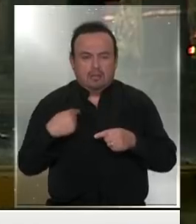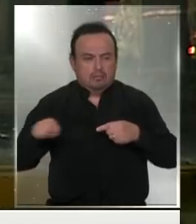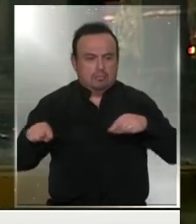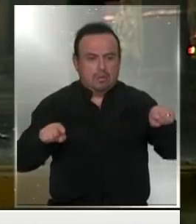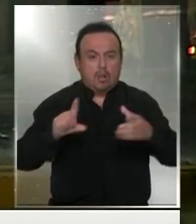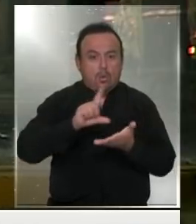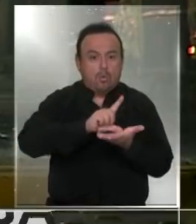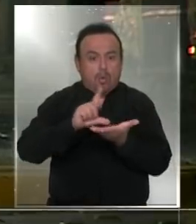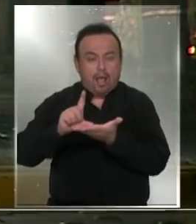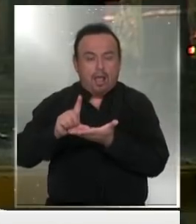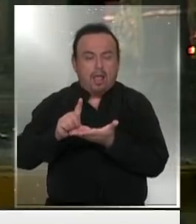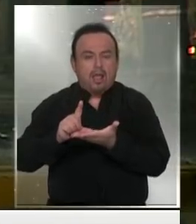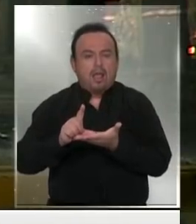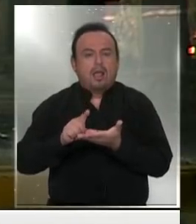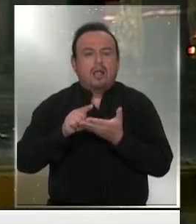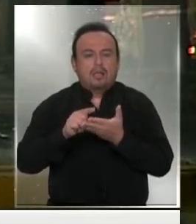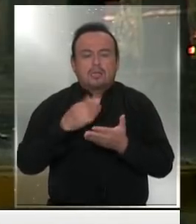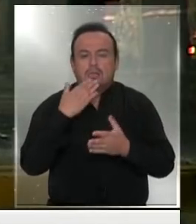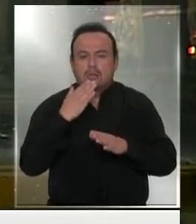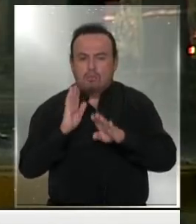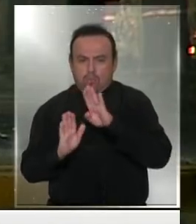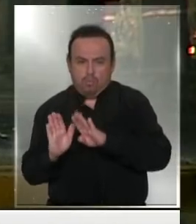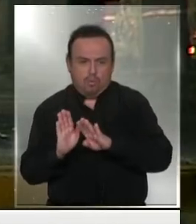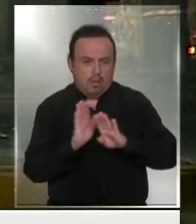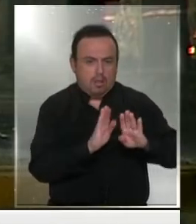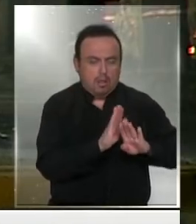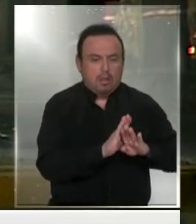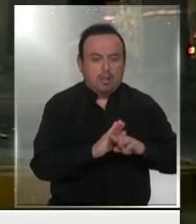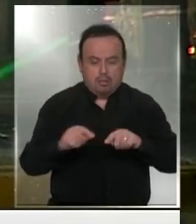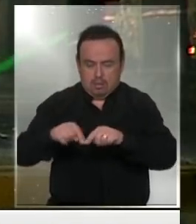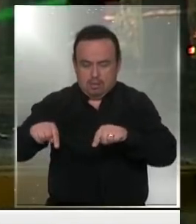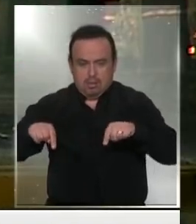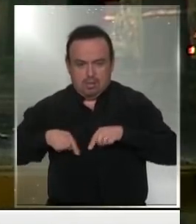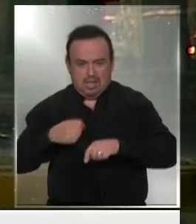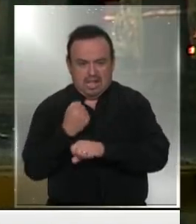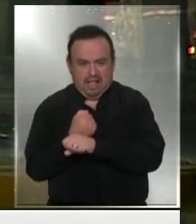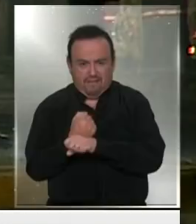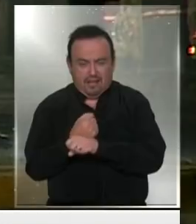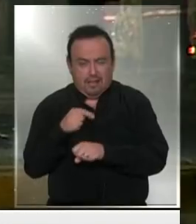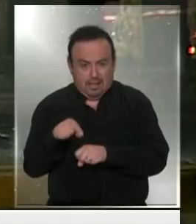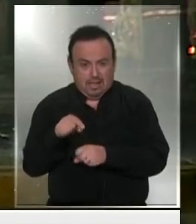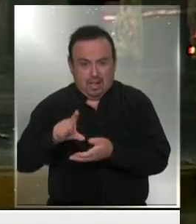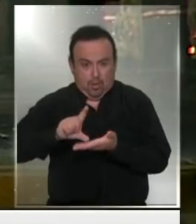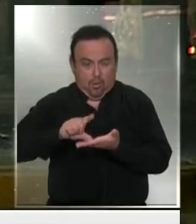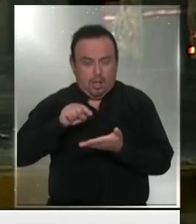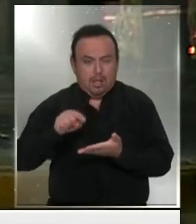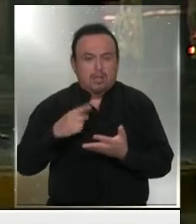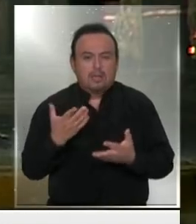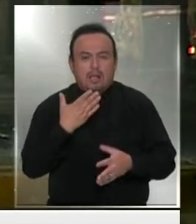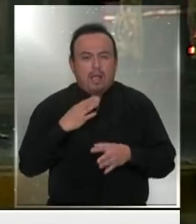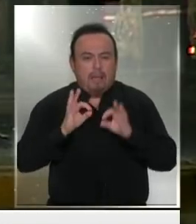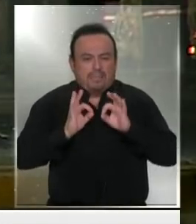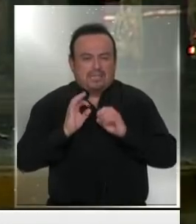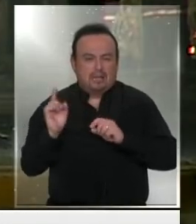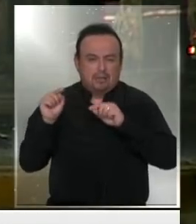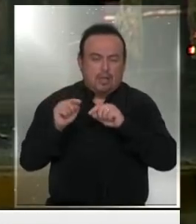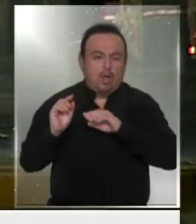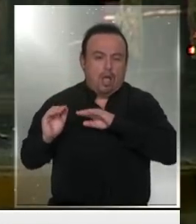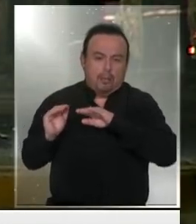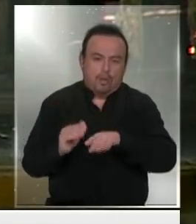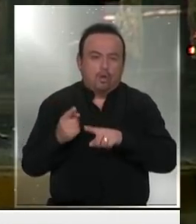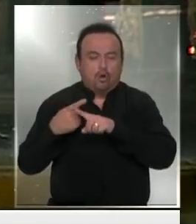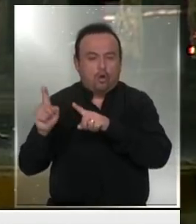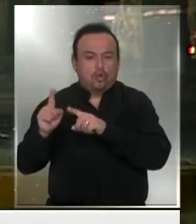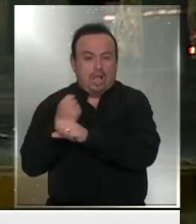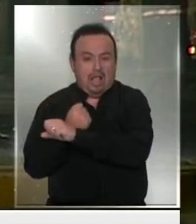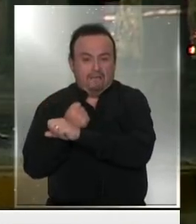algunos sectores. Está resguardando también particularmente el cuartel policial aquí en este lugar, fuerzas especiales y también con apoyos de otras